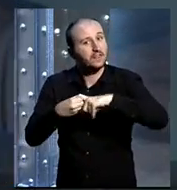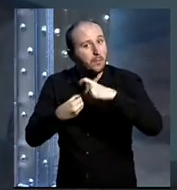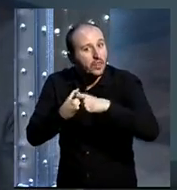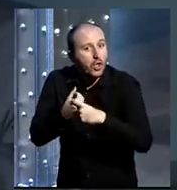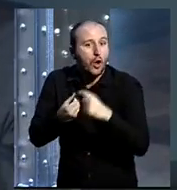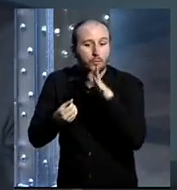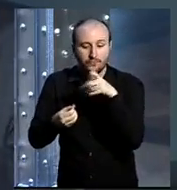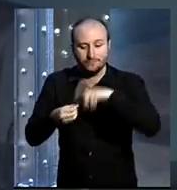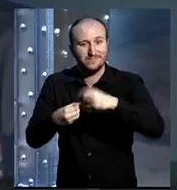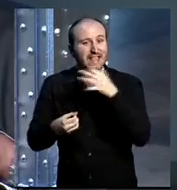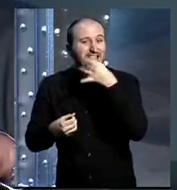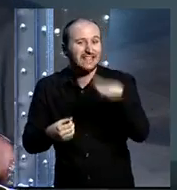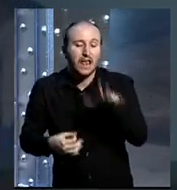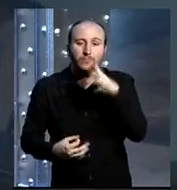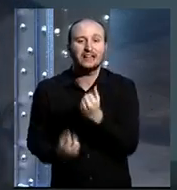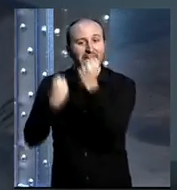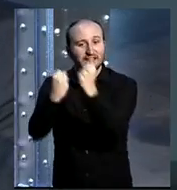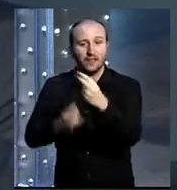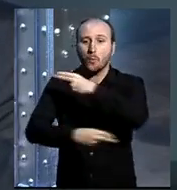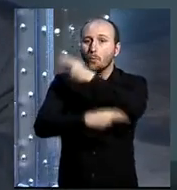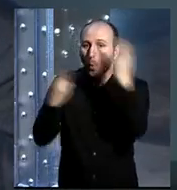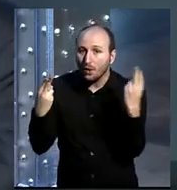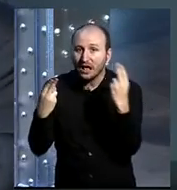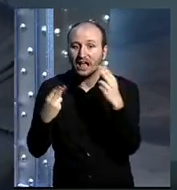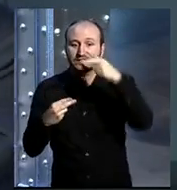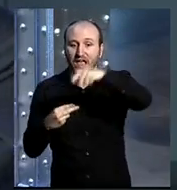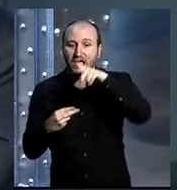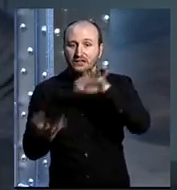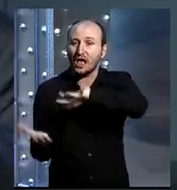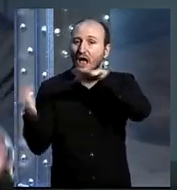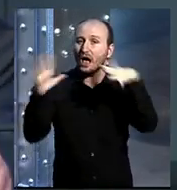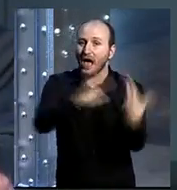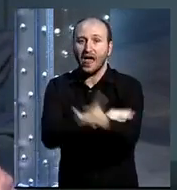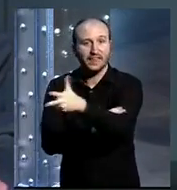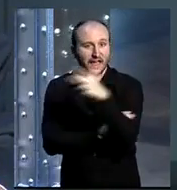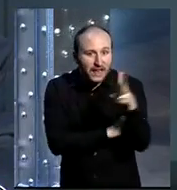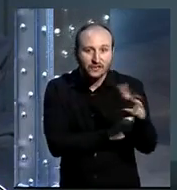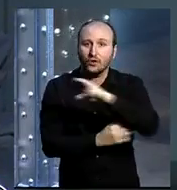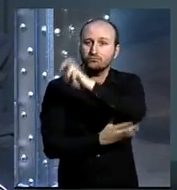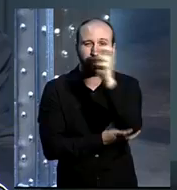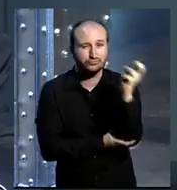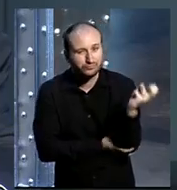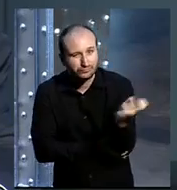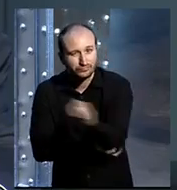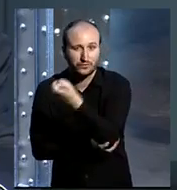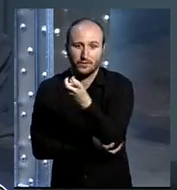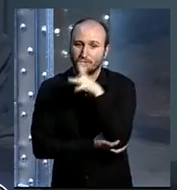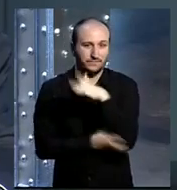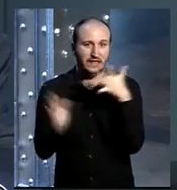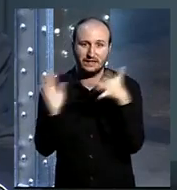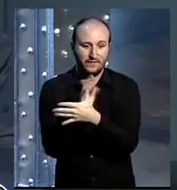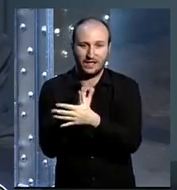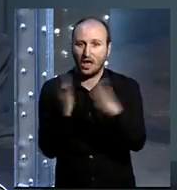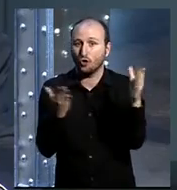de las entidades públicas, y cómo se convierte eso en derechos, etcétera, etcétera, pues uno observa en definitiva que estamos ante